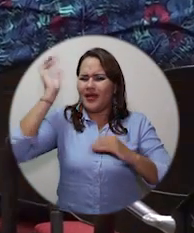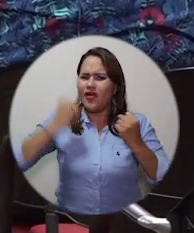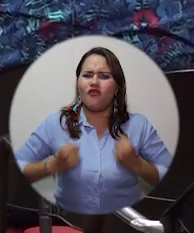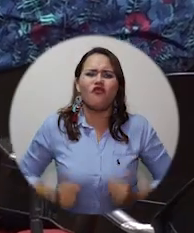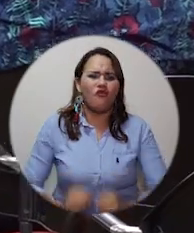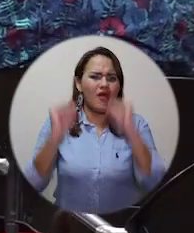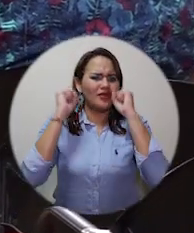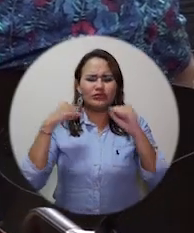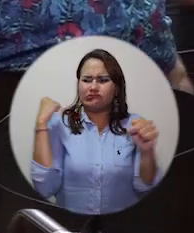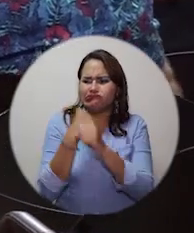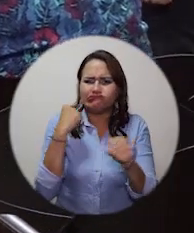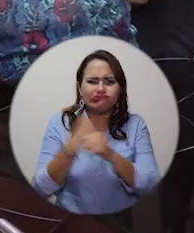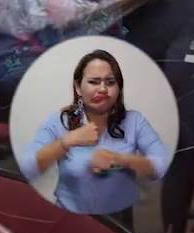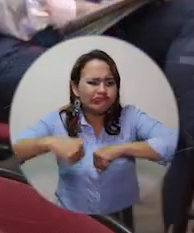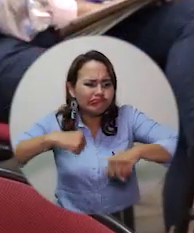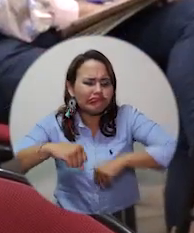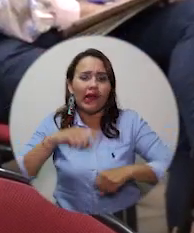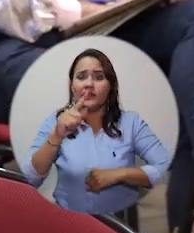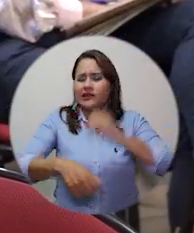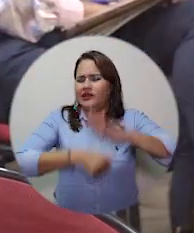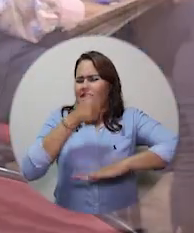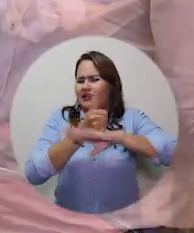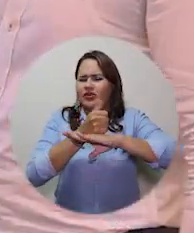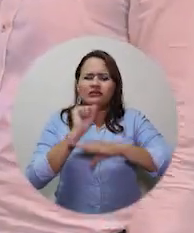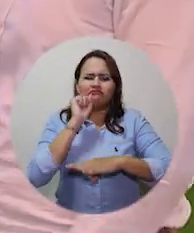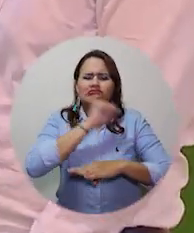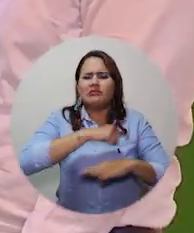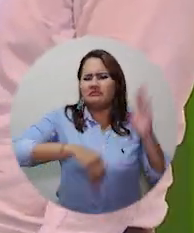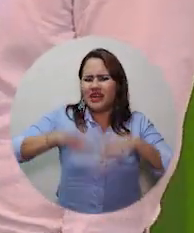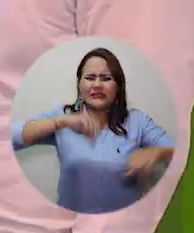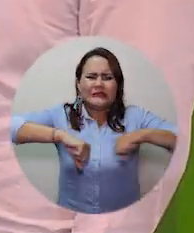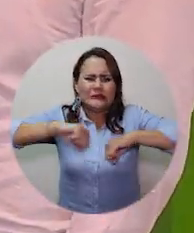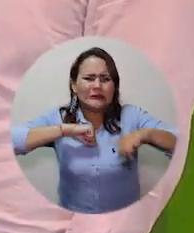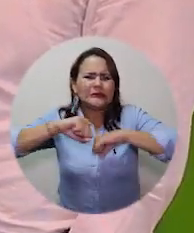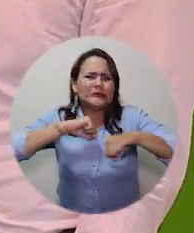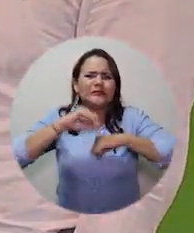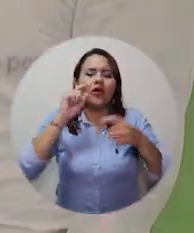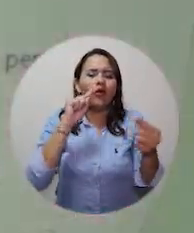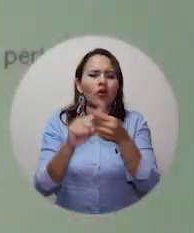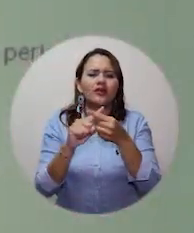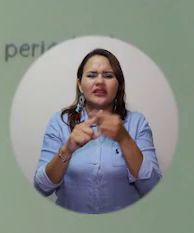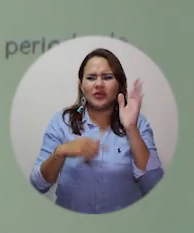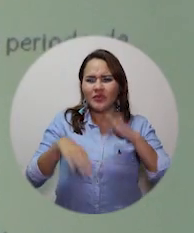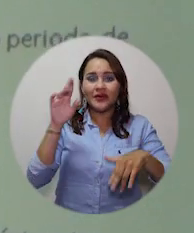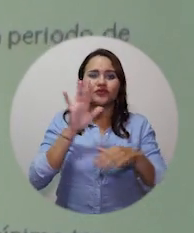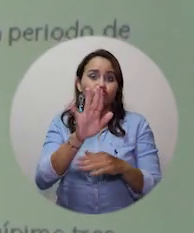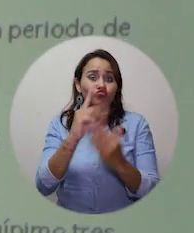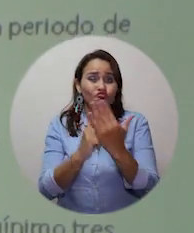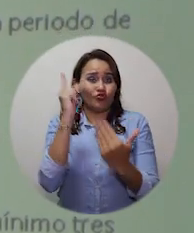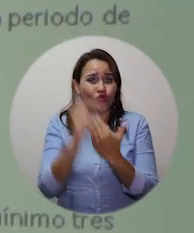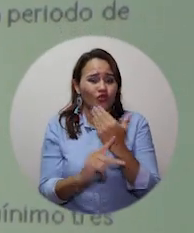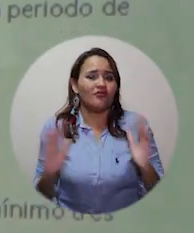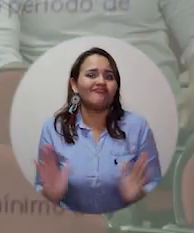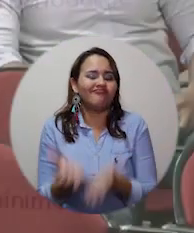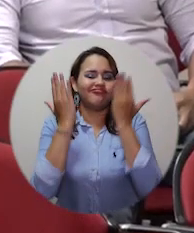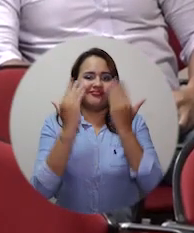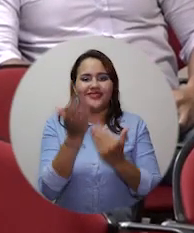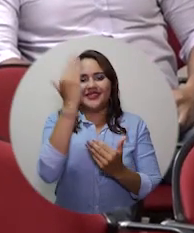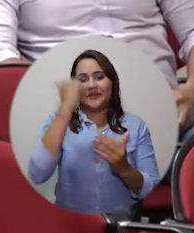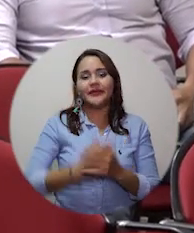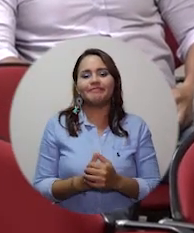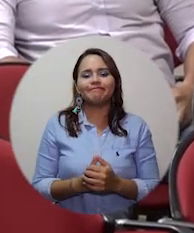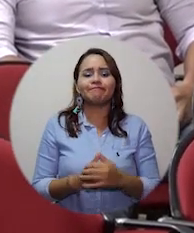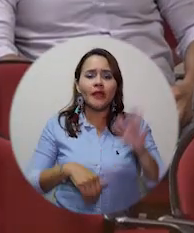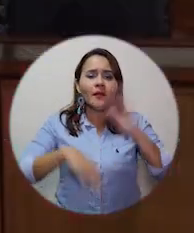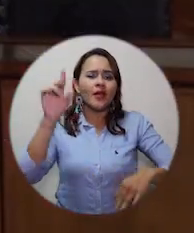Magdalena, encabezado por el equipo de trabajo y el rector, el doctor Pablo Vera, ha llevado a cabo con todo este proyecto. Es un